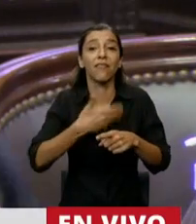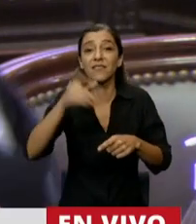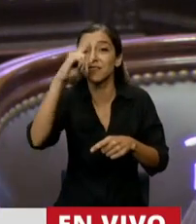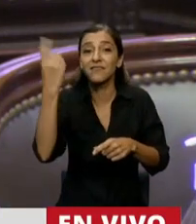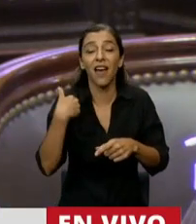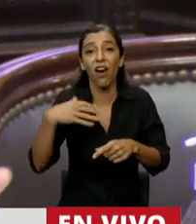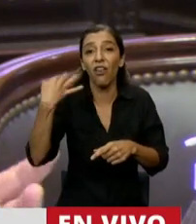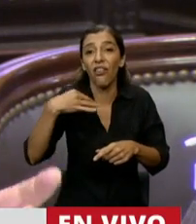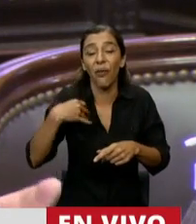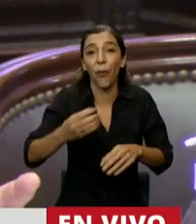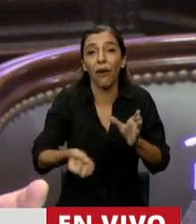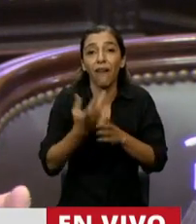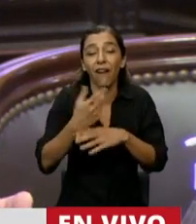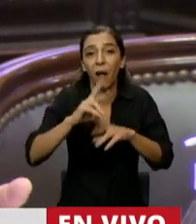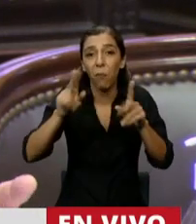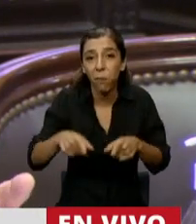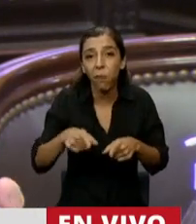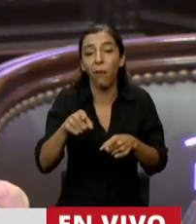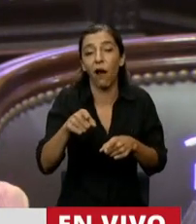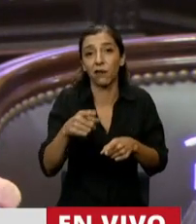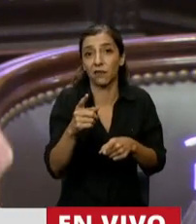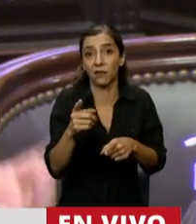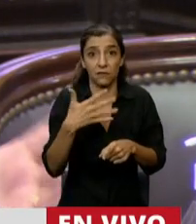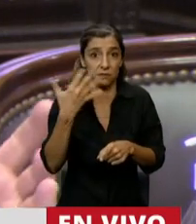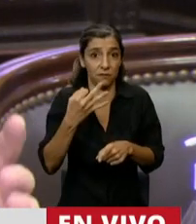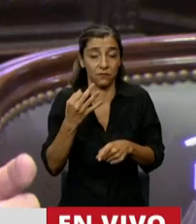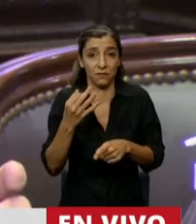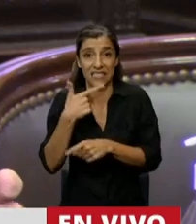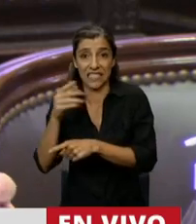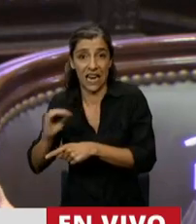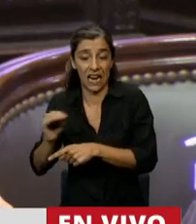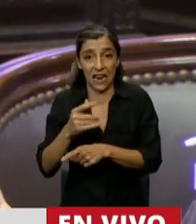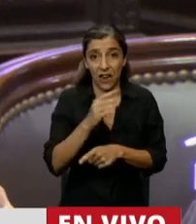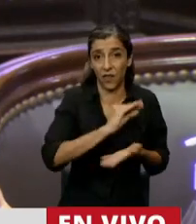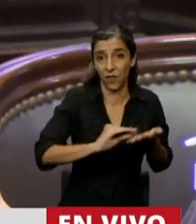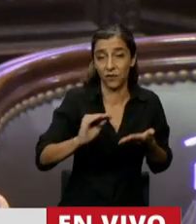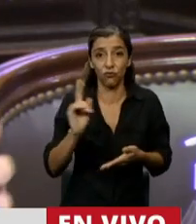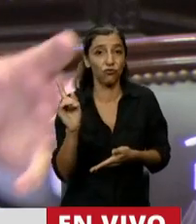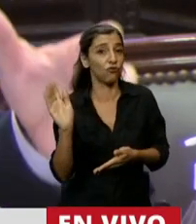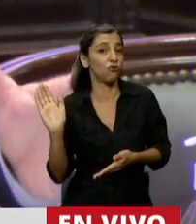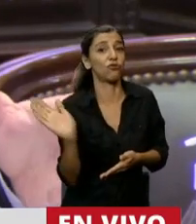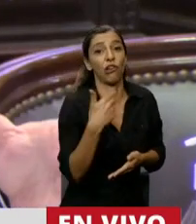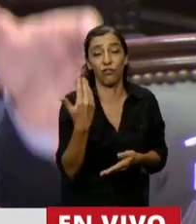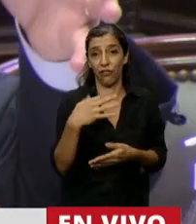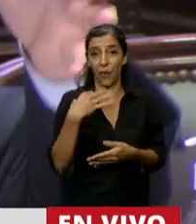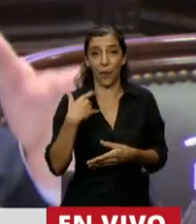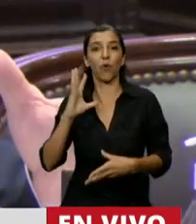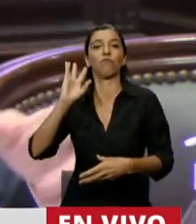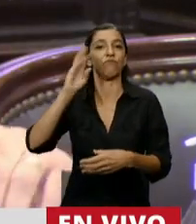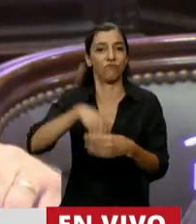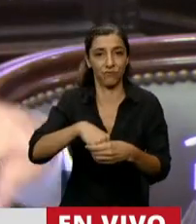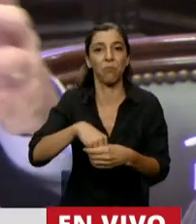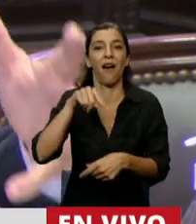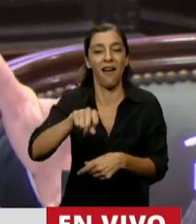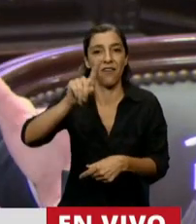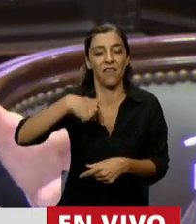formamos parte del égido de esta Cámara de Diputados y del Senado, tenemos derecho de participar y de tener la posibilidad de llegar a un